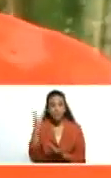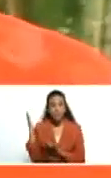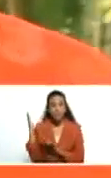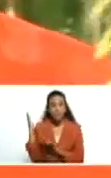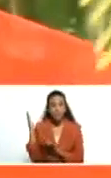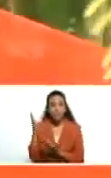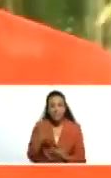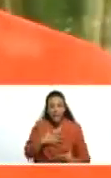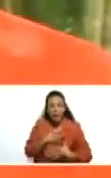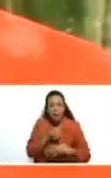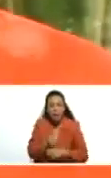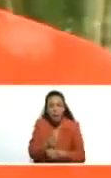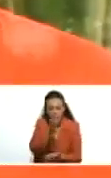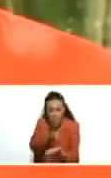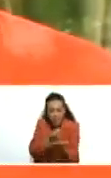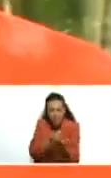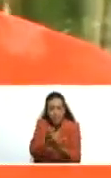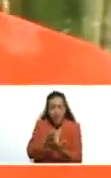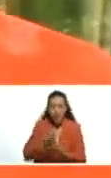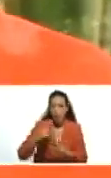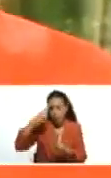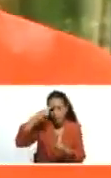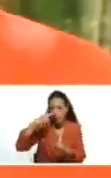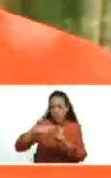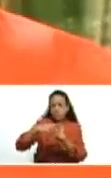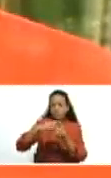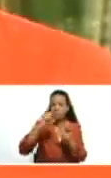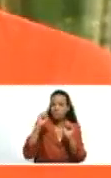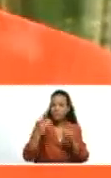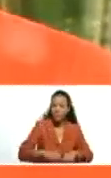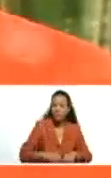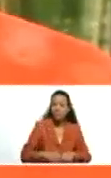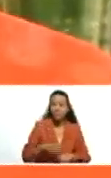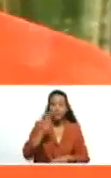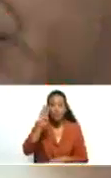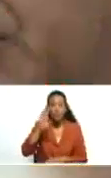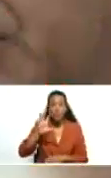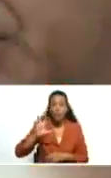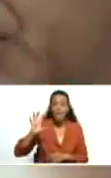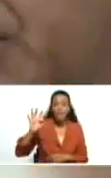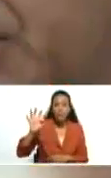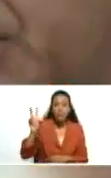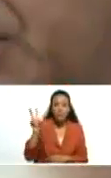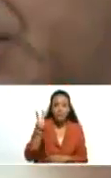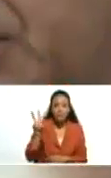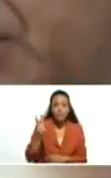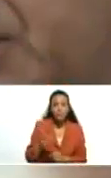de confianza, de fe, de optimismo en el futuro de nuestra patria.